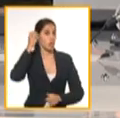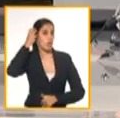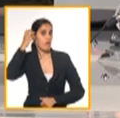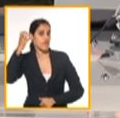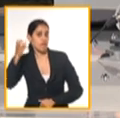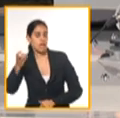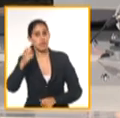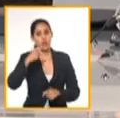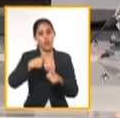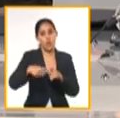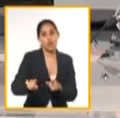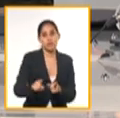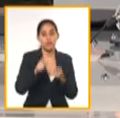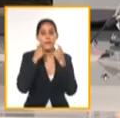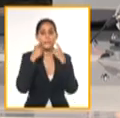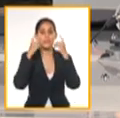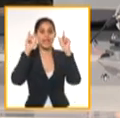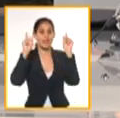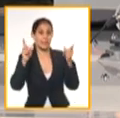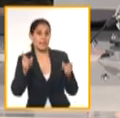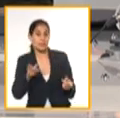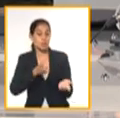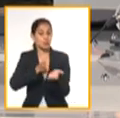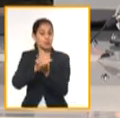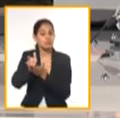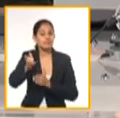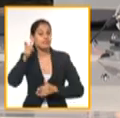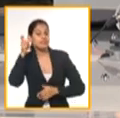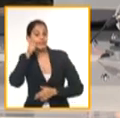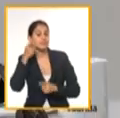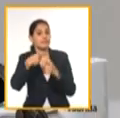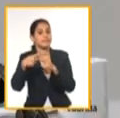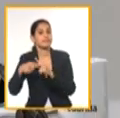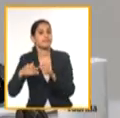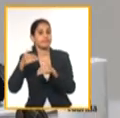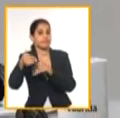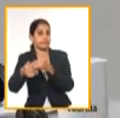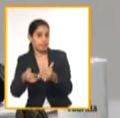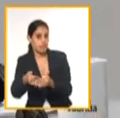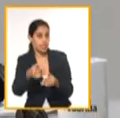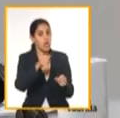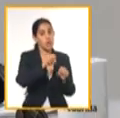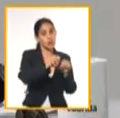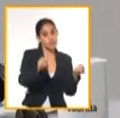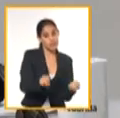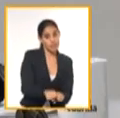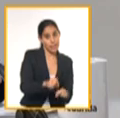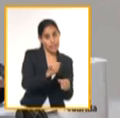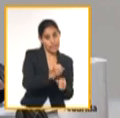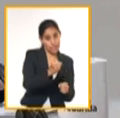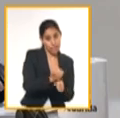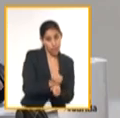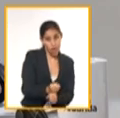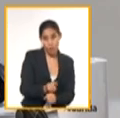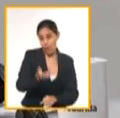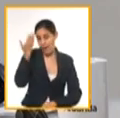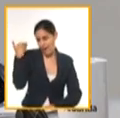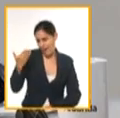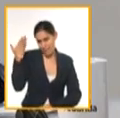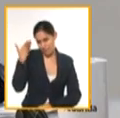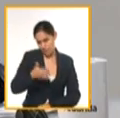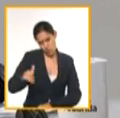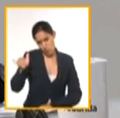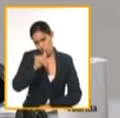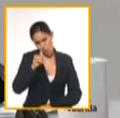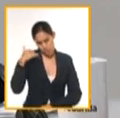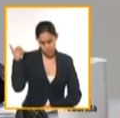han estado dándole seguimiento paso a paso a esa recuperación. Hay un sistema de trabajo diario, no ahora en estas condiciones, o sea, en condiciones normales. Hay un